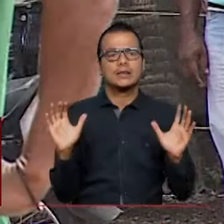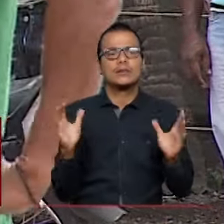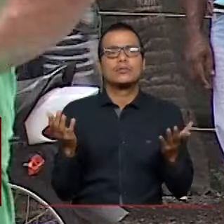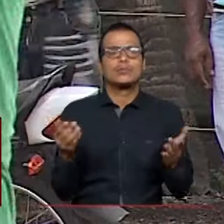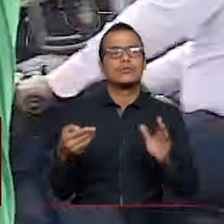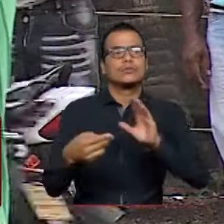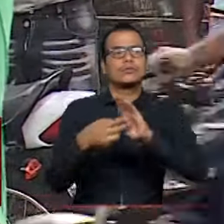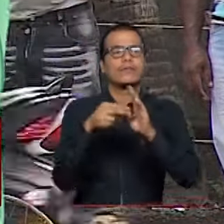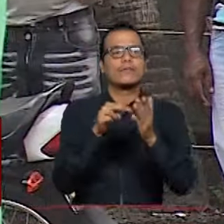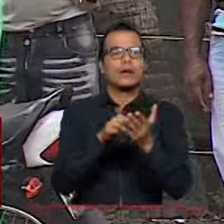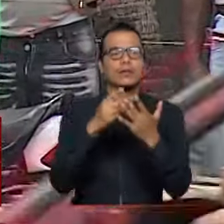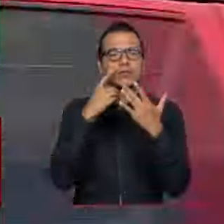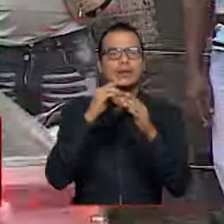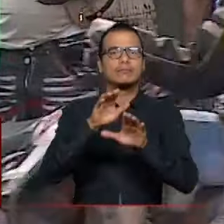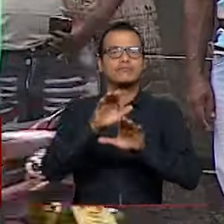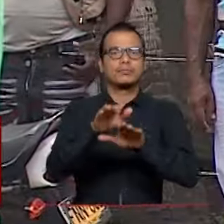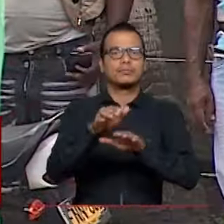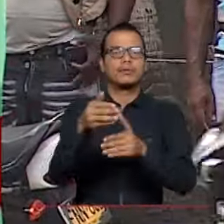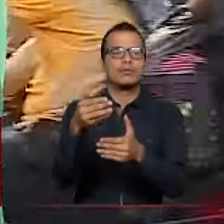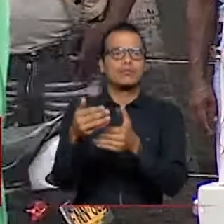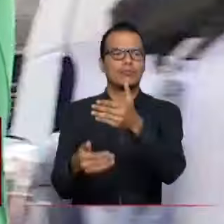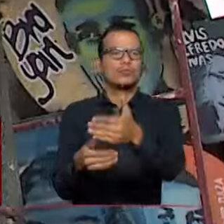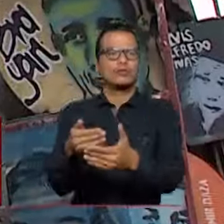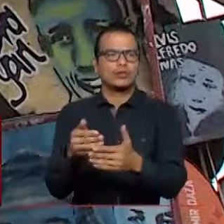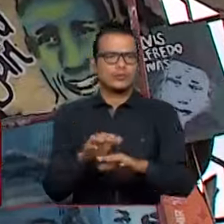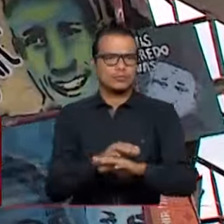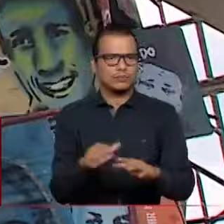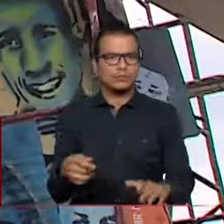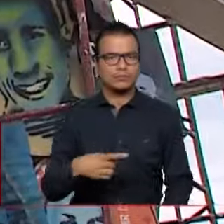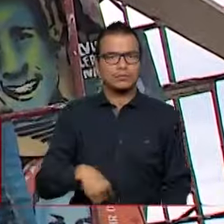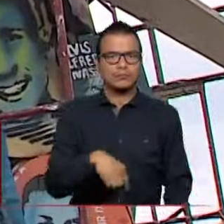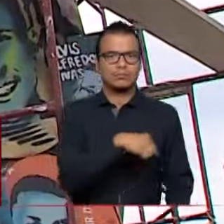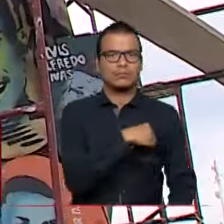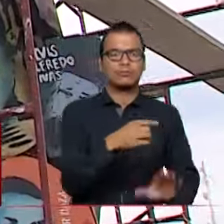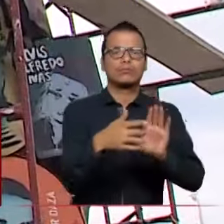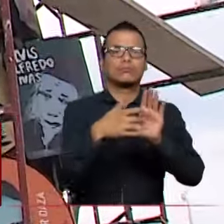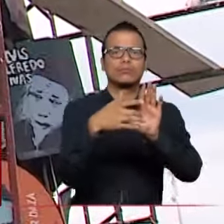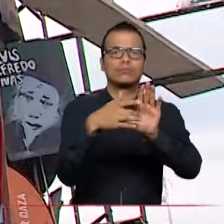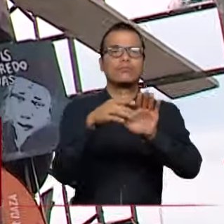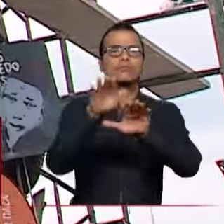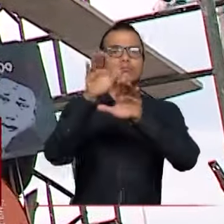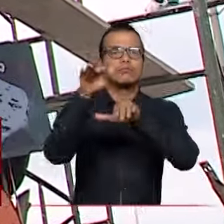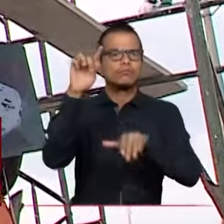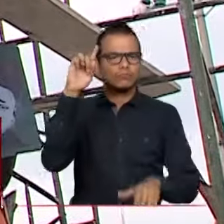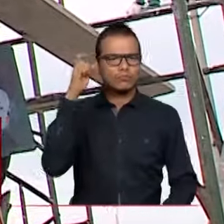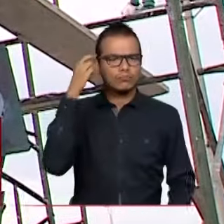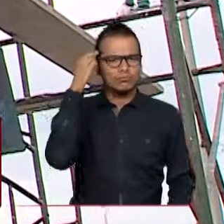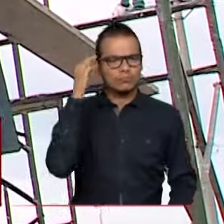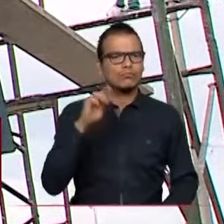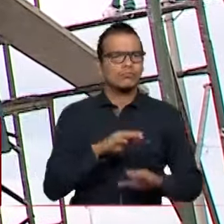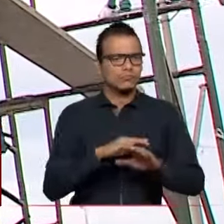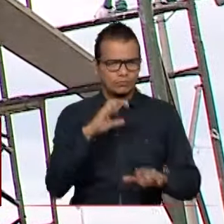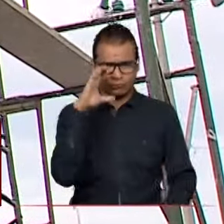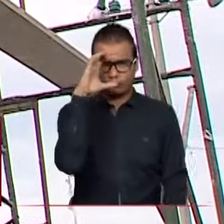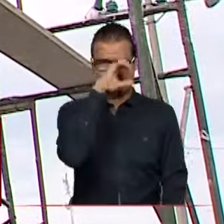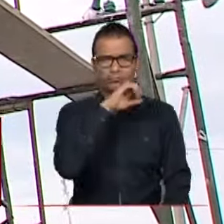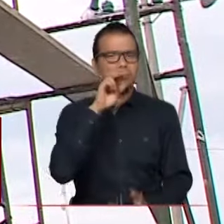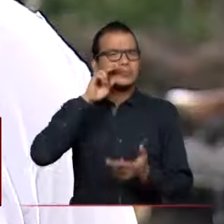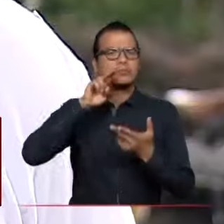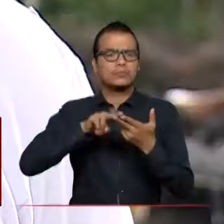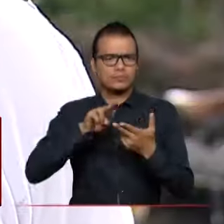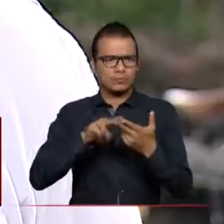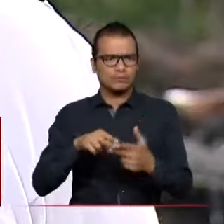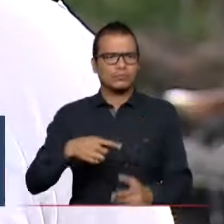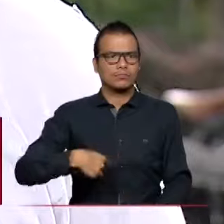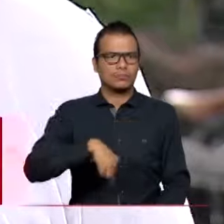un proceso. Directamente ya somos voz y rostro del gobierno, ya nos vieron a nosotros, ya saben quiénes somos nosotros y nosotros